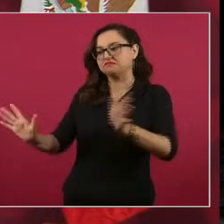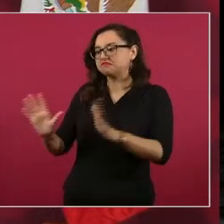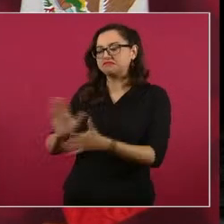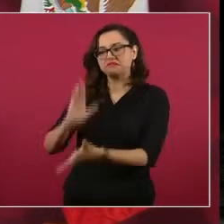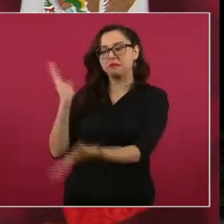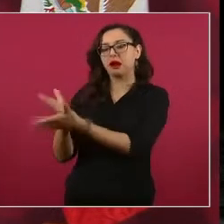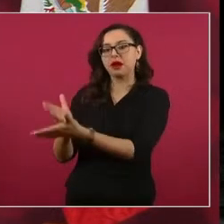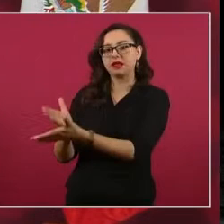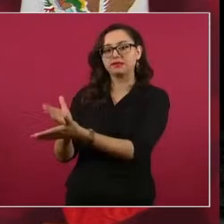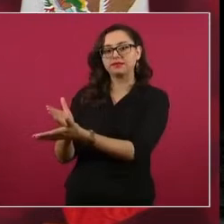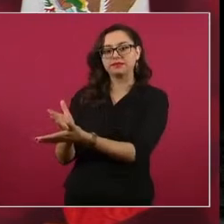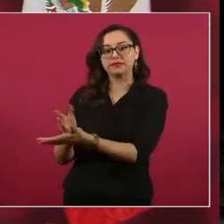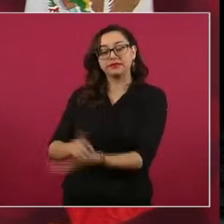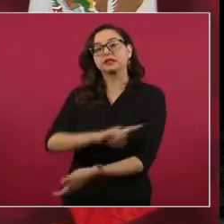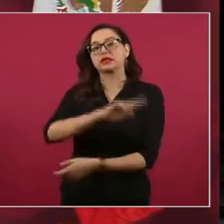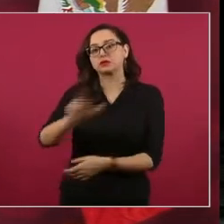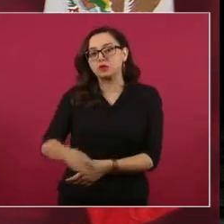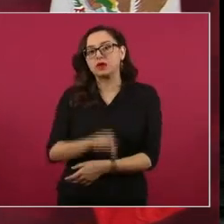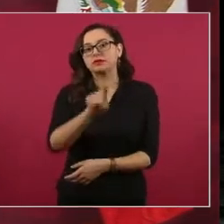jure